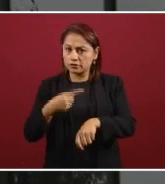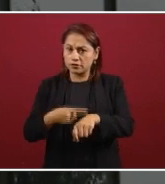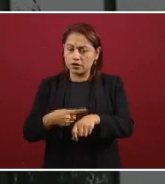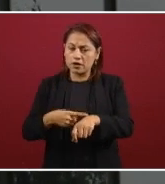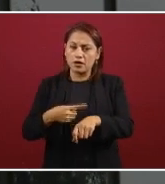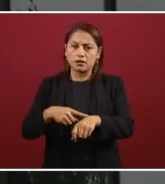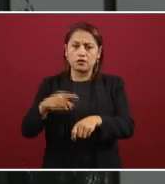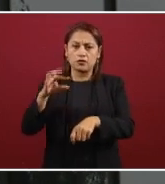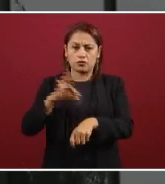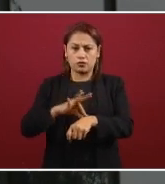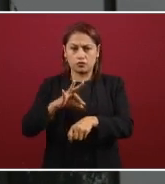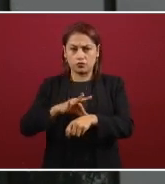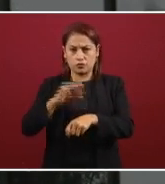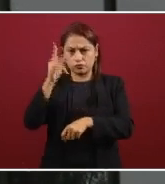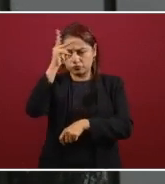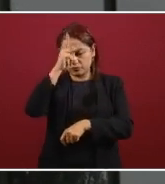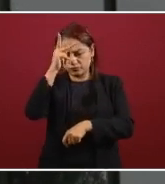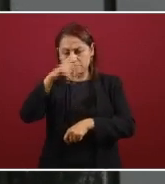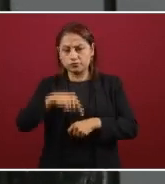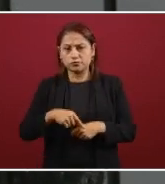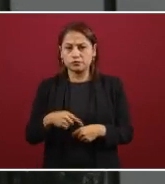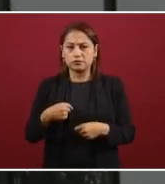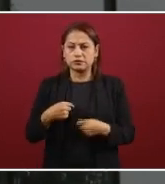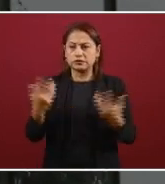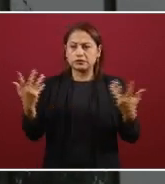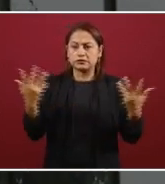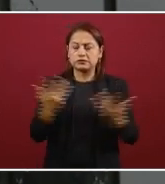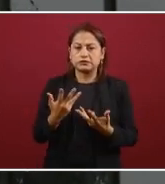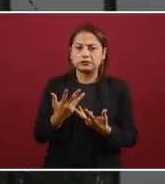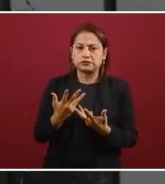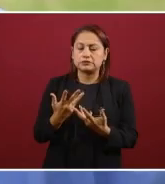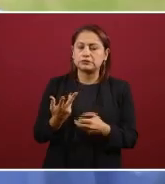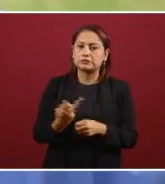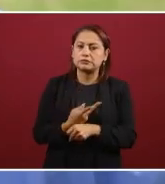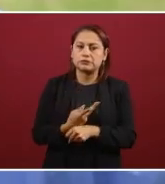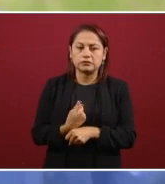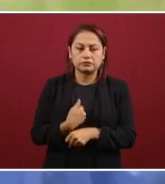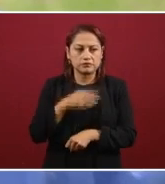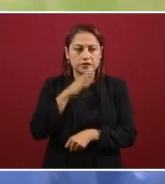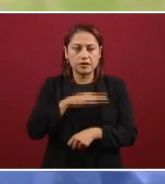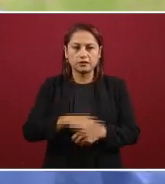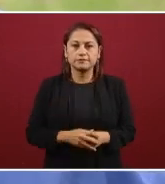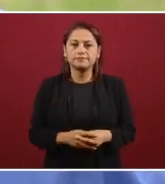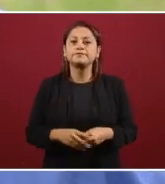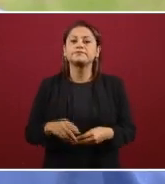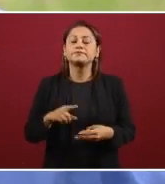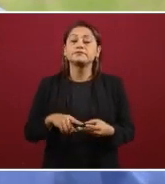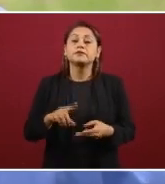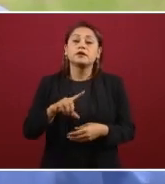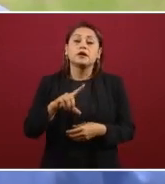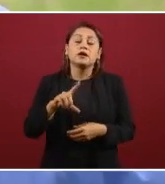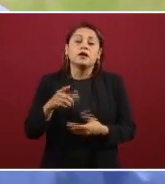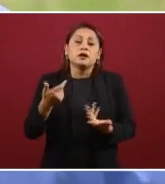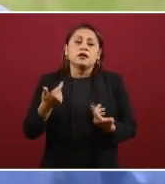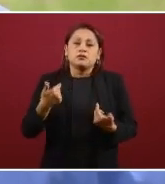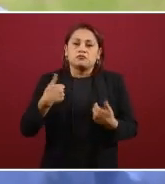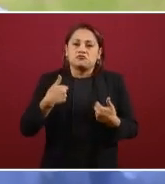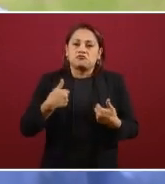Y yo es cuando me doy cuenta, digo, ¿qué estás haciendo, Ricardo, no? Fue un extremo que ya empecé a darme cuenta cómo ya